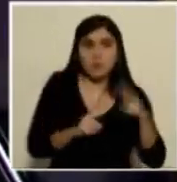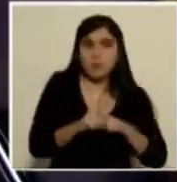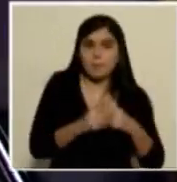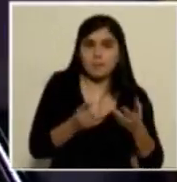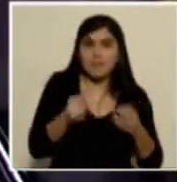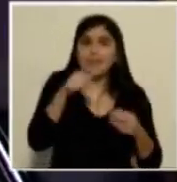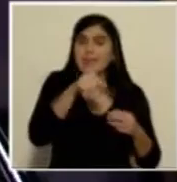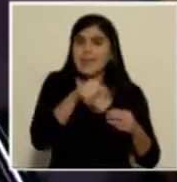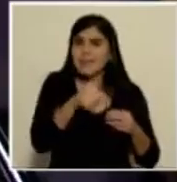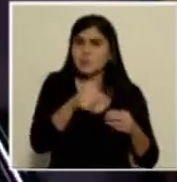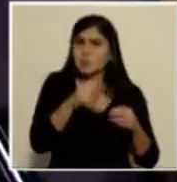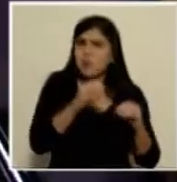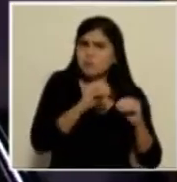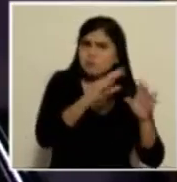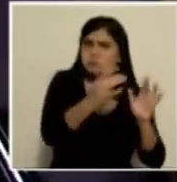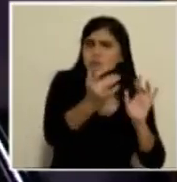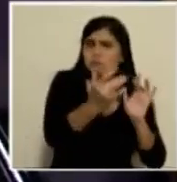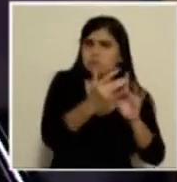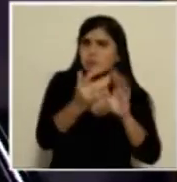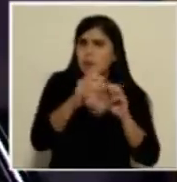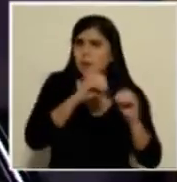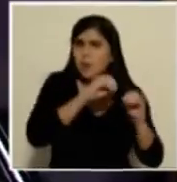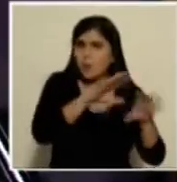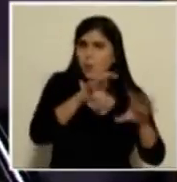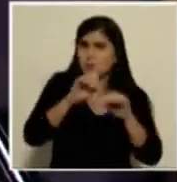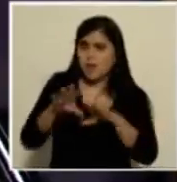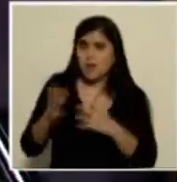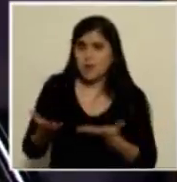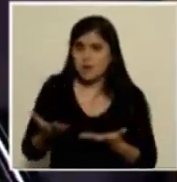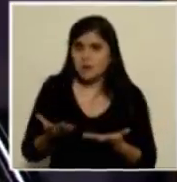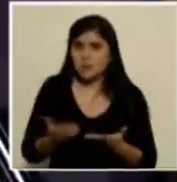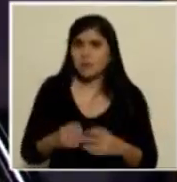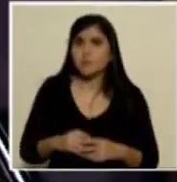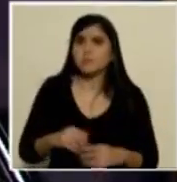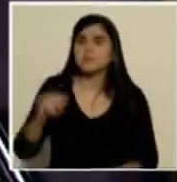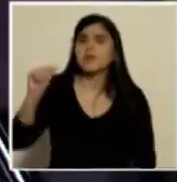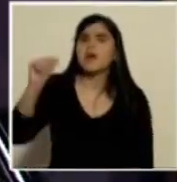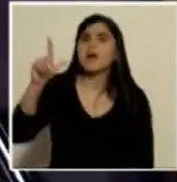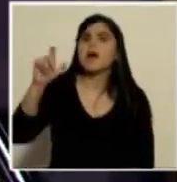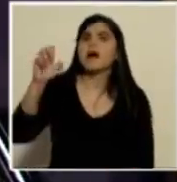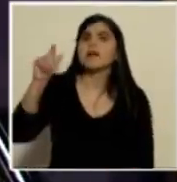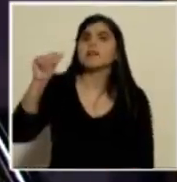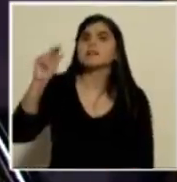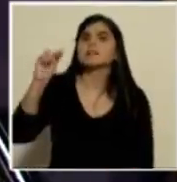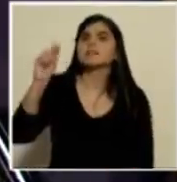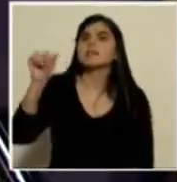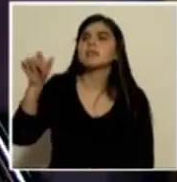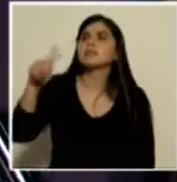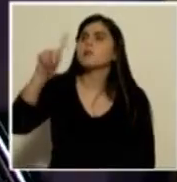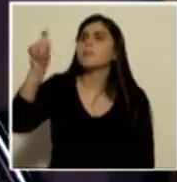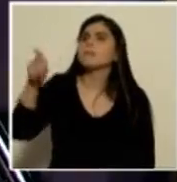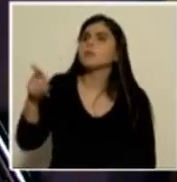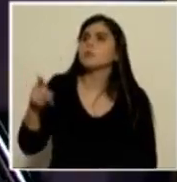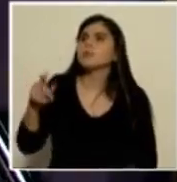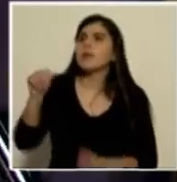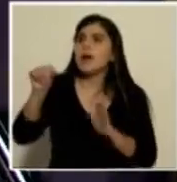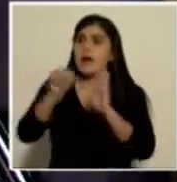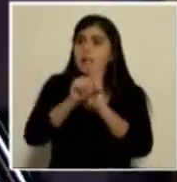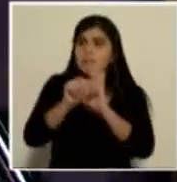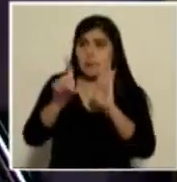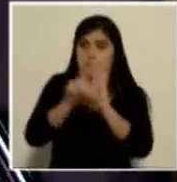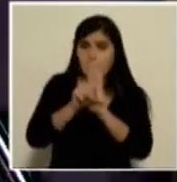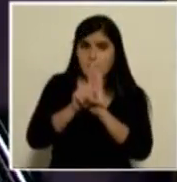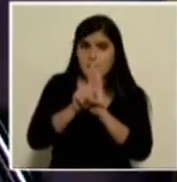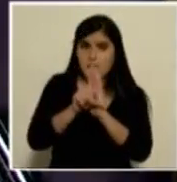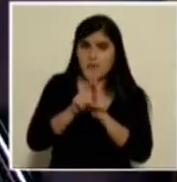muy brevemente nada más quisiera que me aclaren, no sé si don Alexander, ¿la Asamblea Legislativa puede o no abrir a partir de ahora con